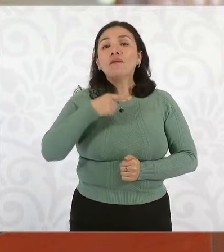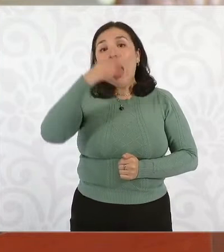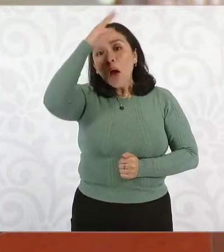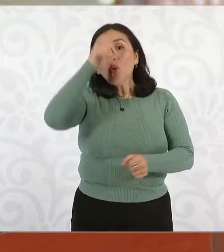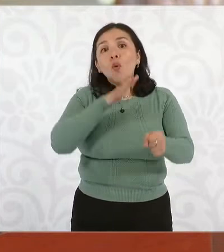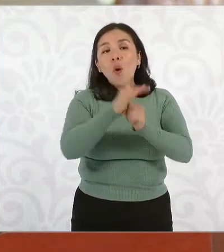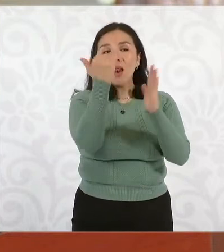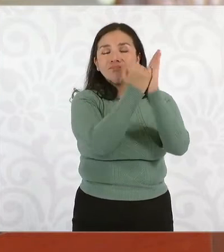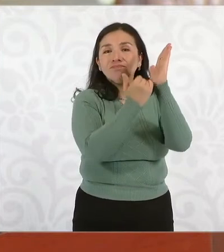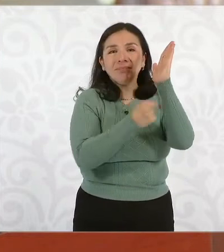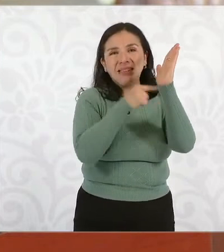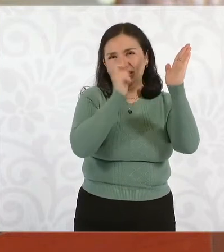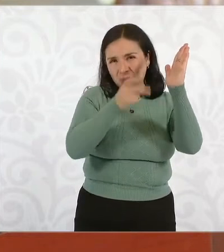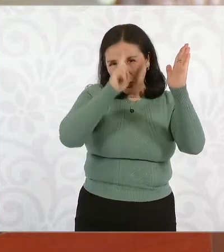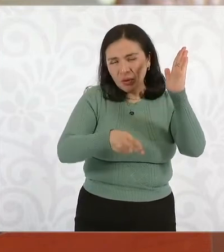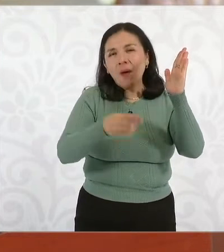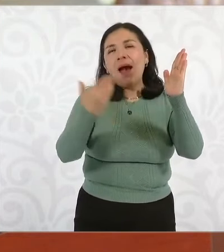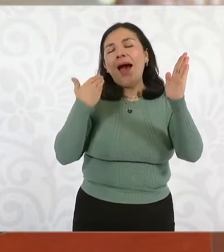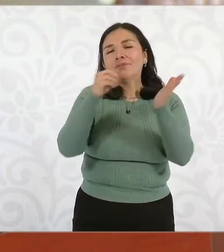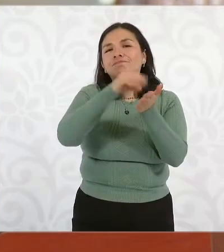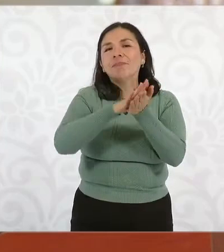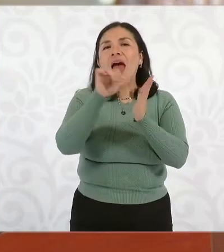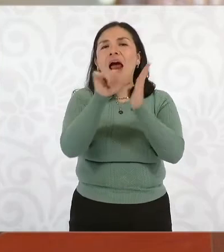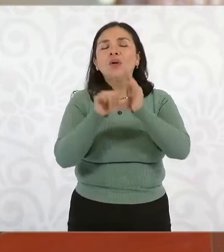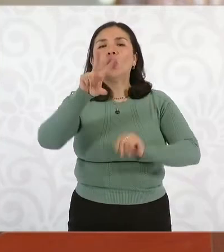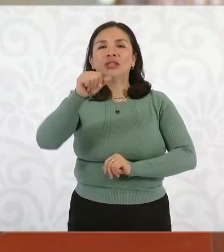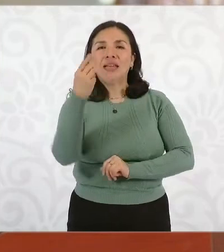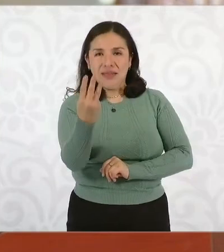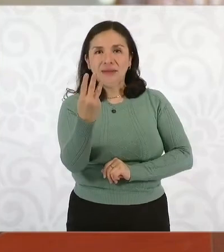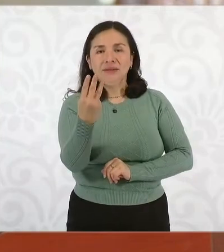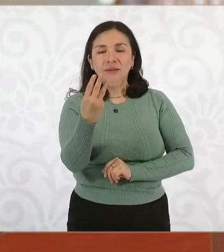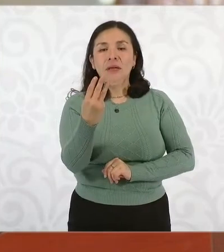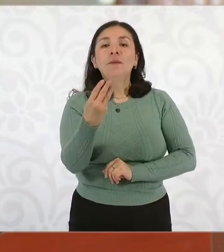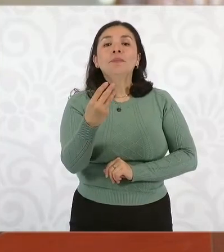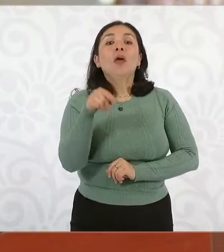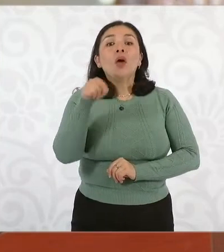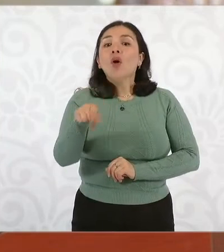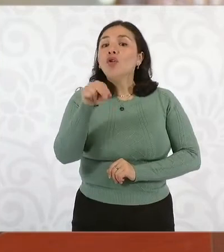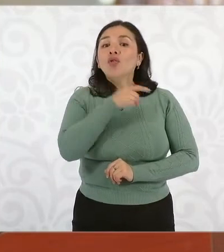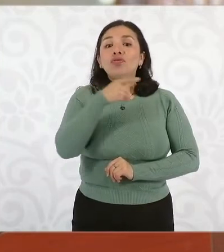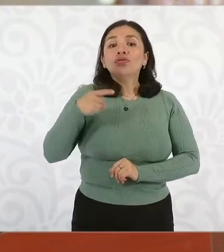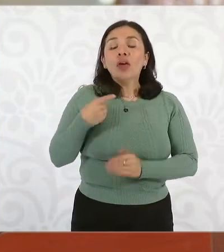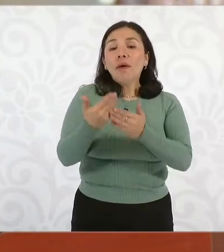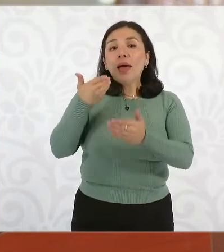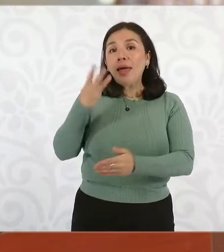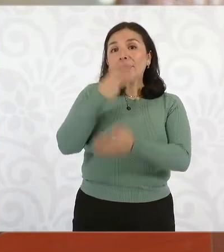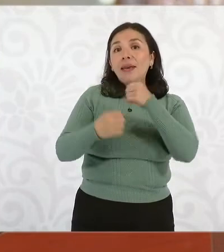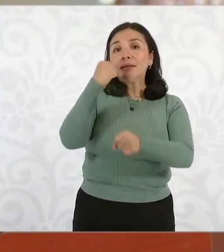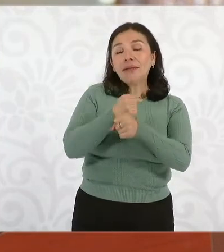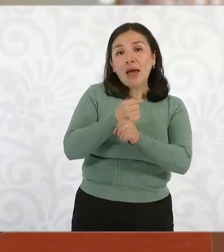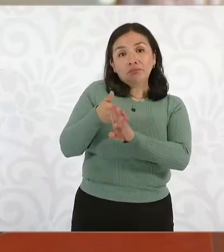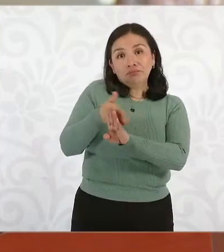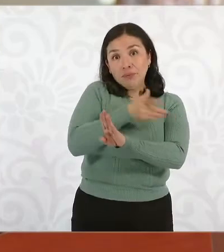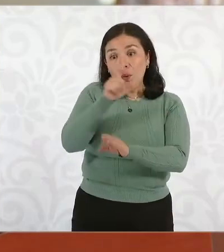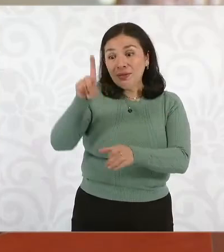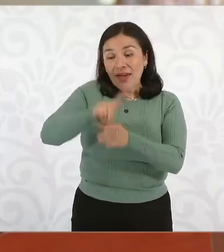impedimentos previstos en el artículo 83 de esta Constitución, no tener o haber tenido en los últimos 3 años anteriores al día de